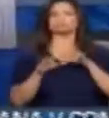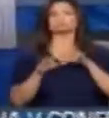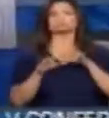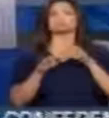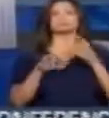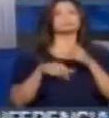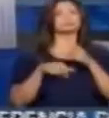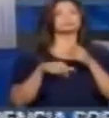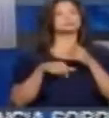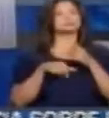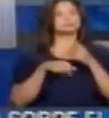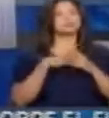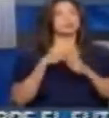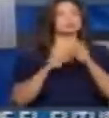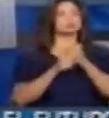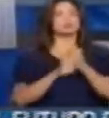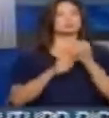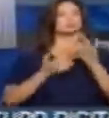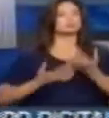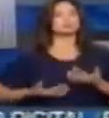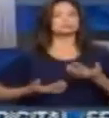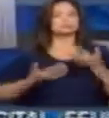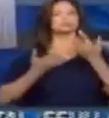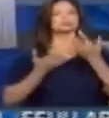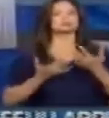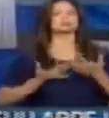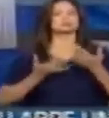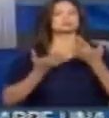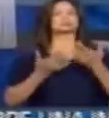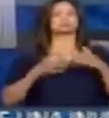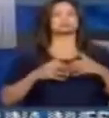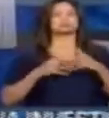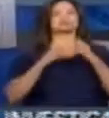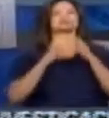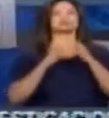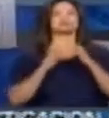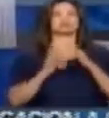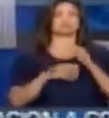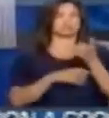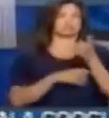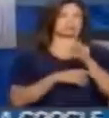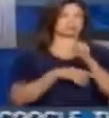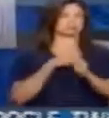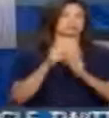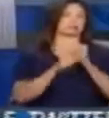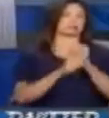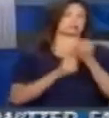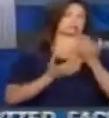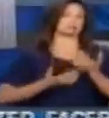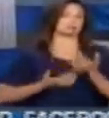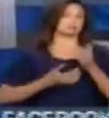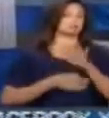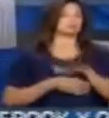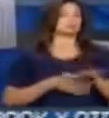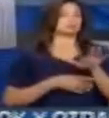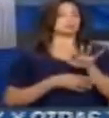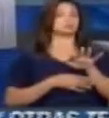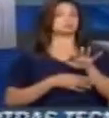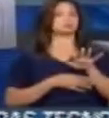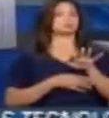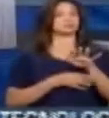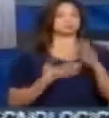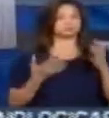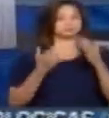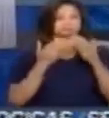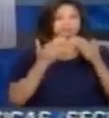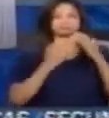¿Y qué tiempo tenía usted esperando que se construyera su casa? No, tenía yo como 10 años, una cosa así. Pero